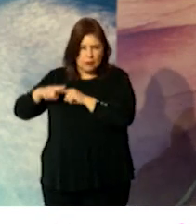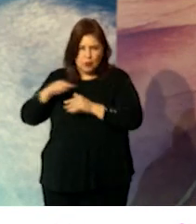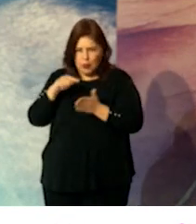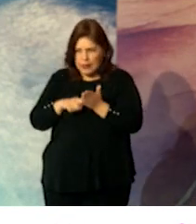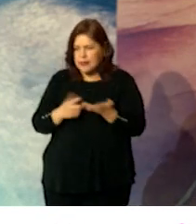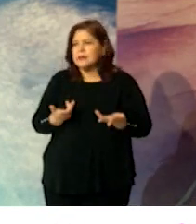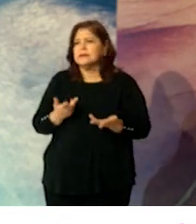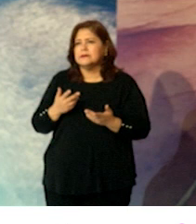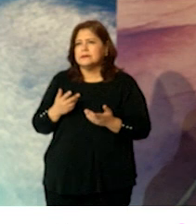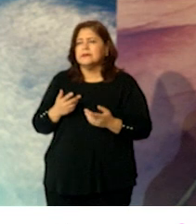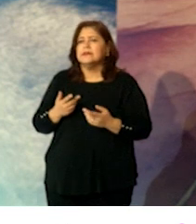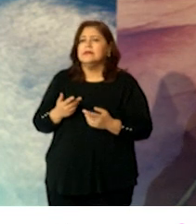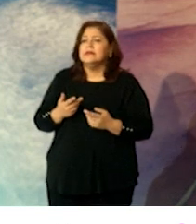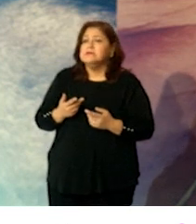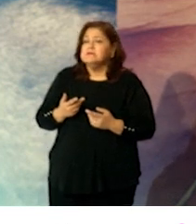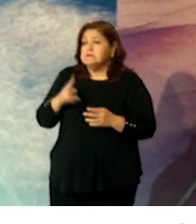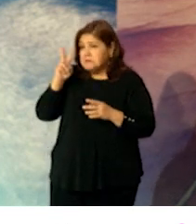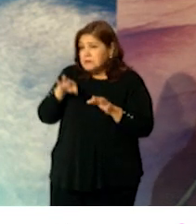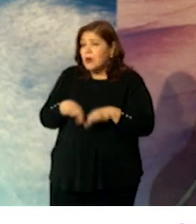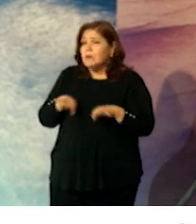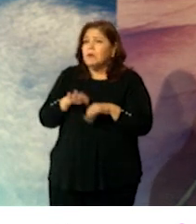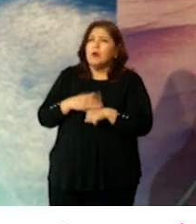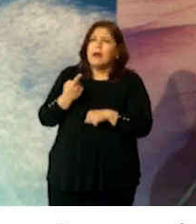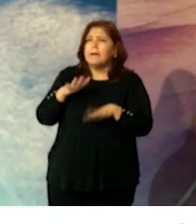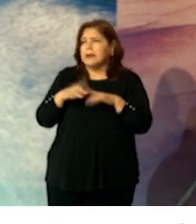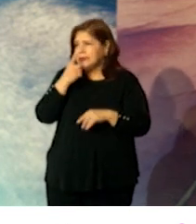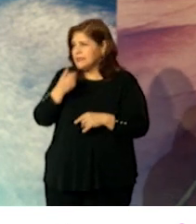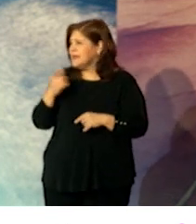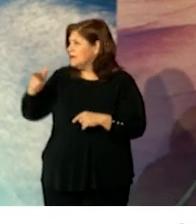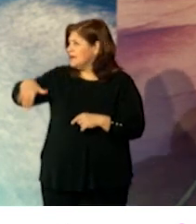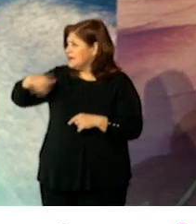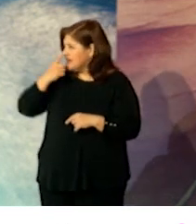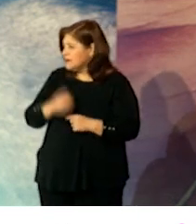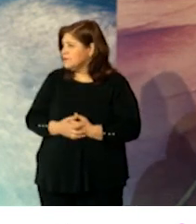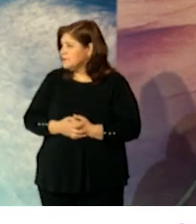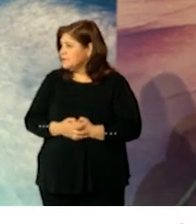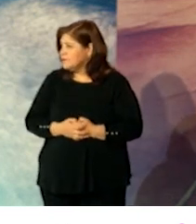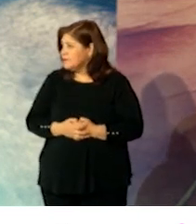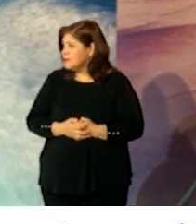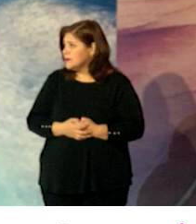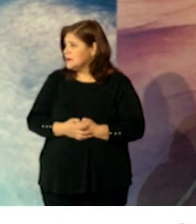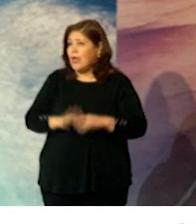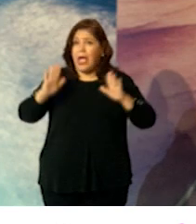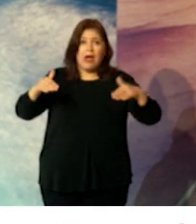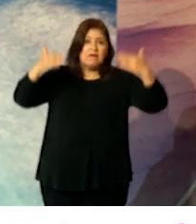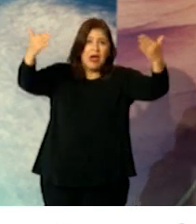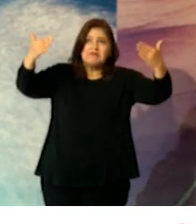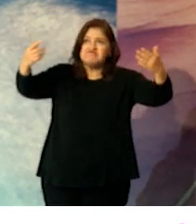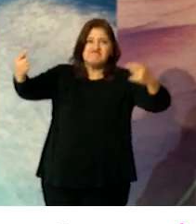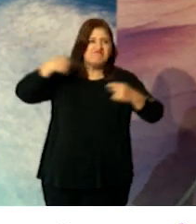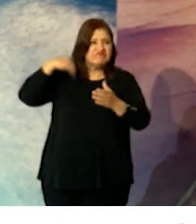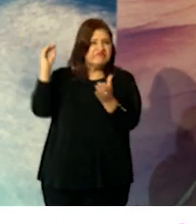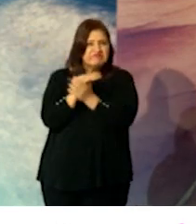es importante porque luego nos dicen, justamente lo que decían aquí, allá afuera no nos toman en cuenta, ni